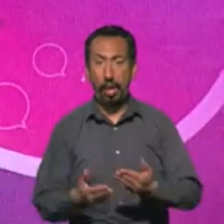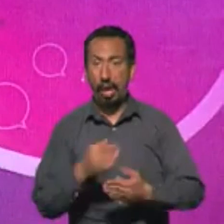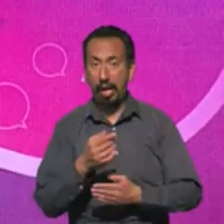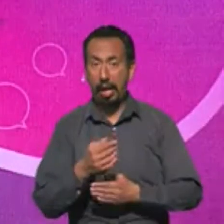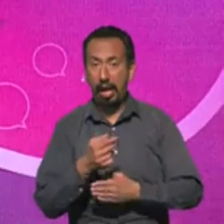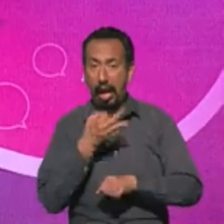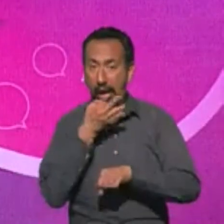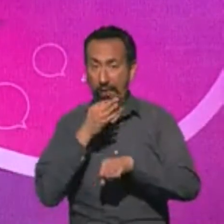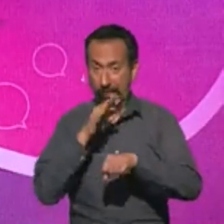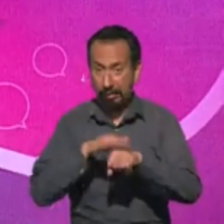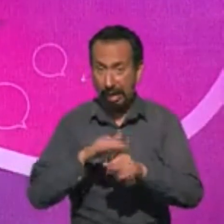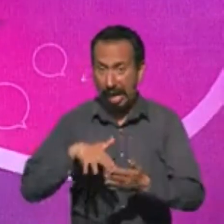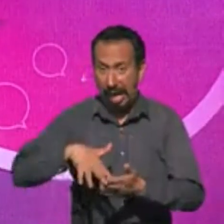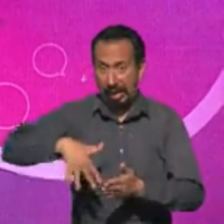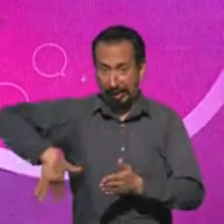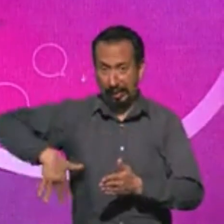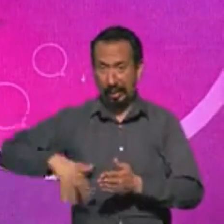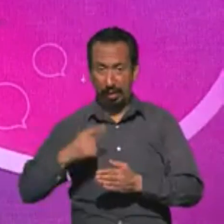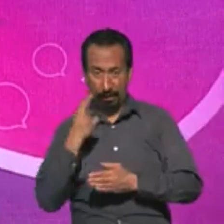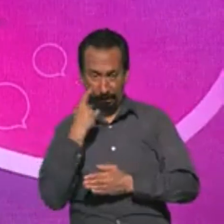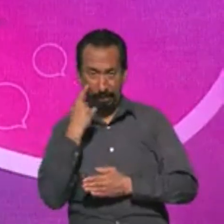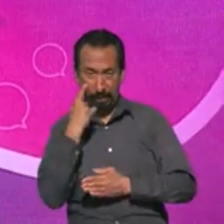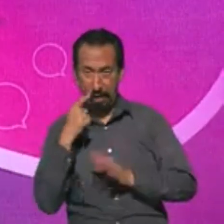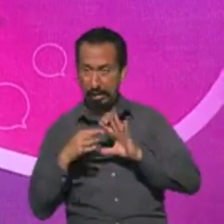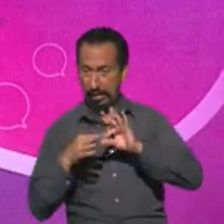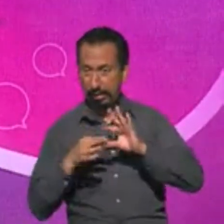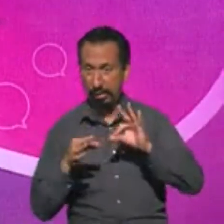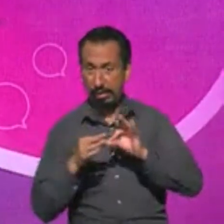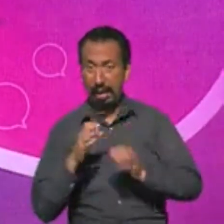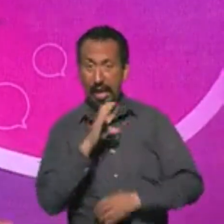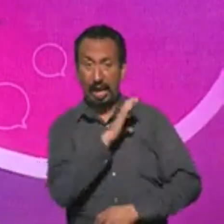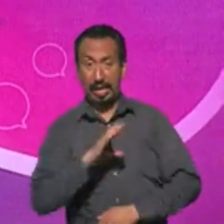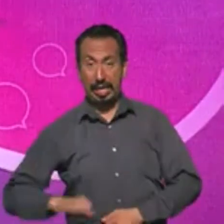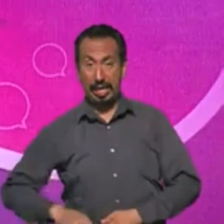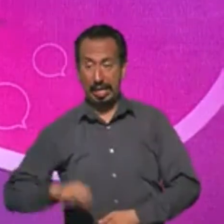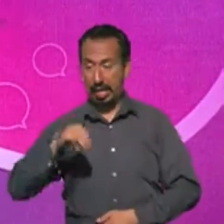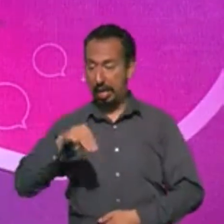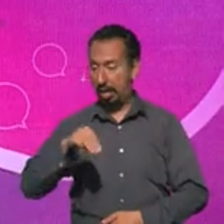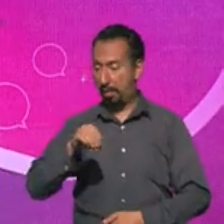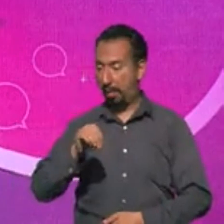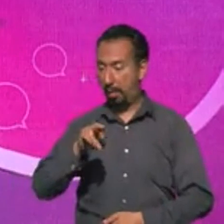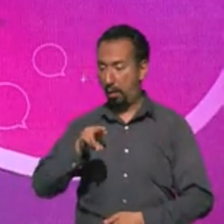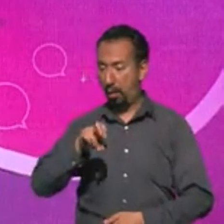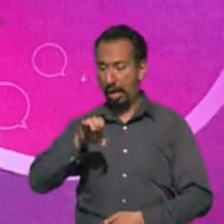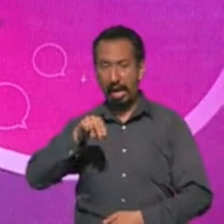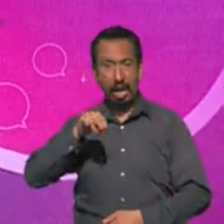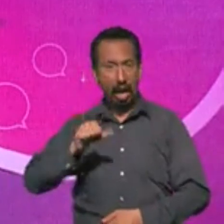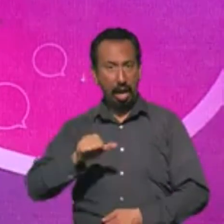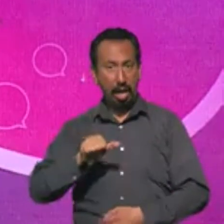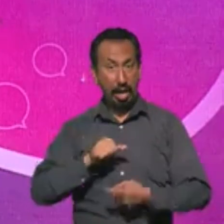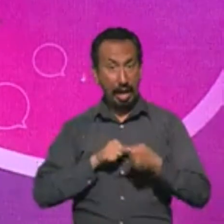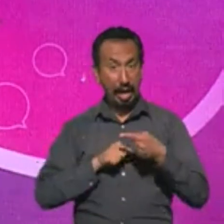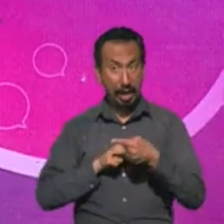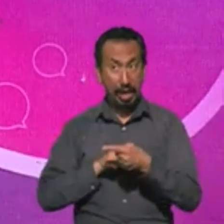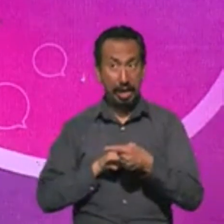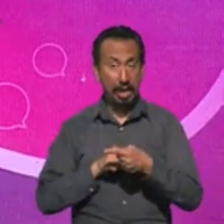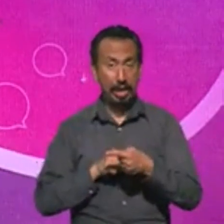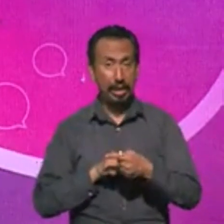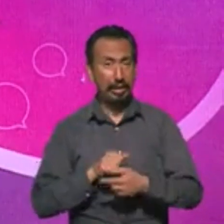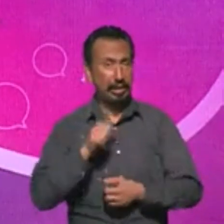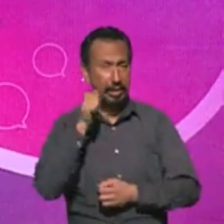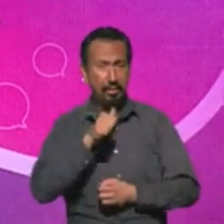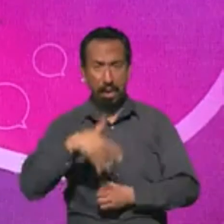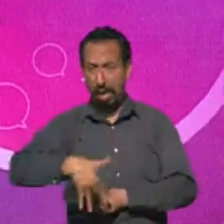respuesta quiero que todos sepan que el candidato de morena estuvo durante